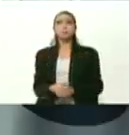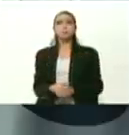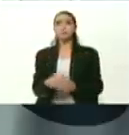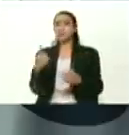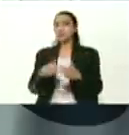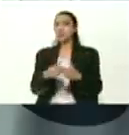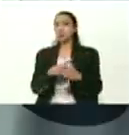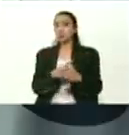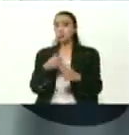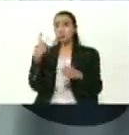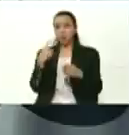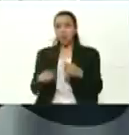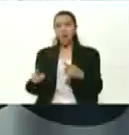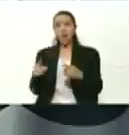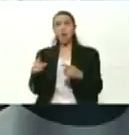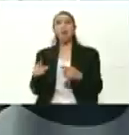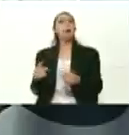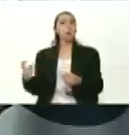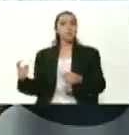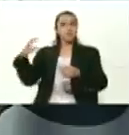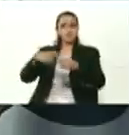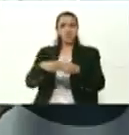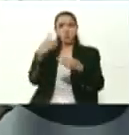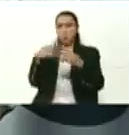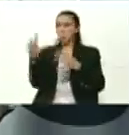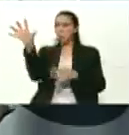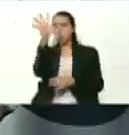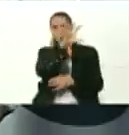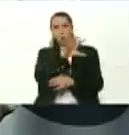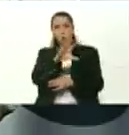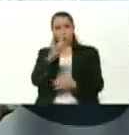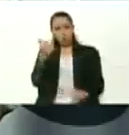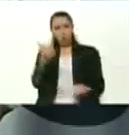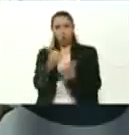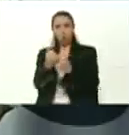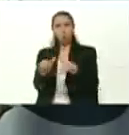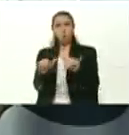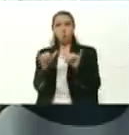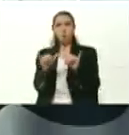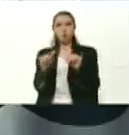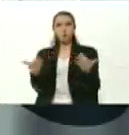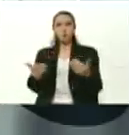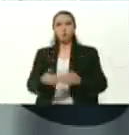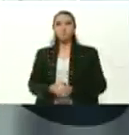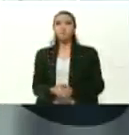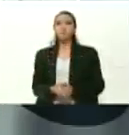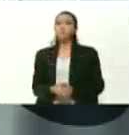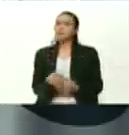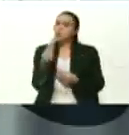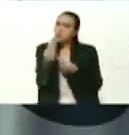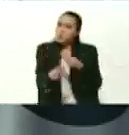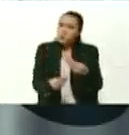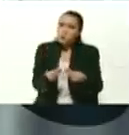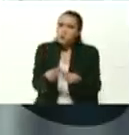y miembro, obviamente, con otros estados de esa instancia, ¿qué hubiese